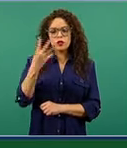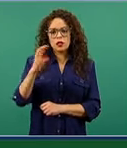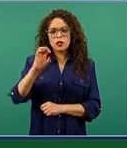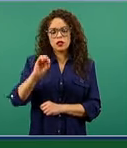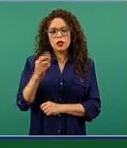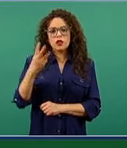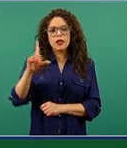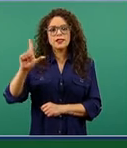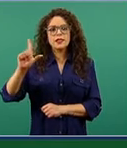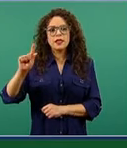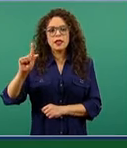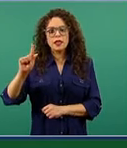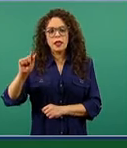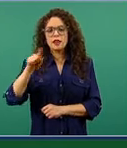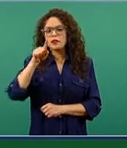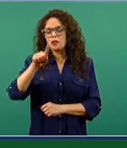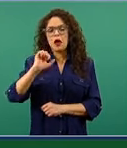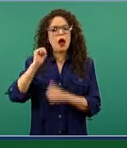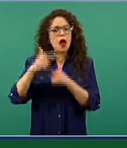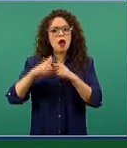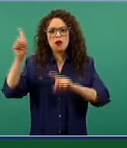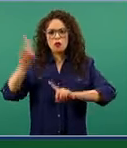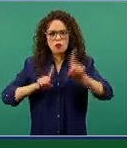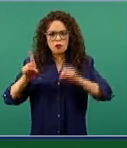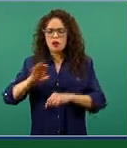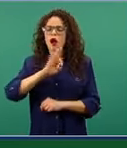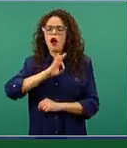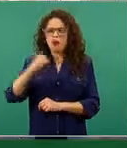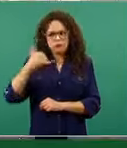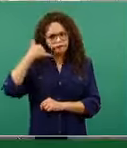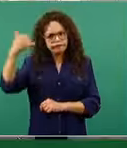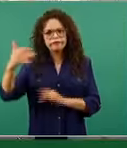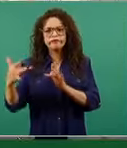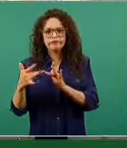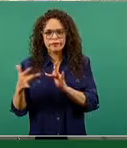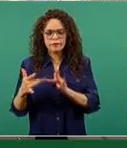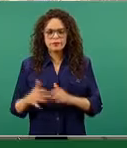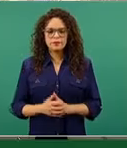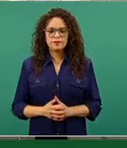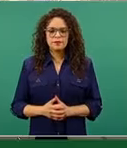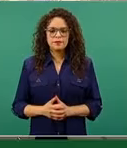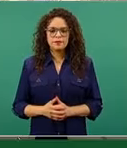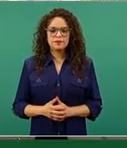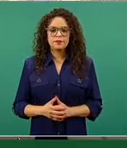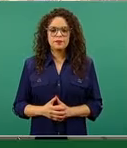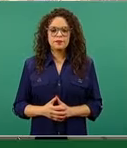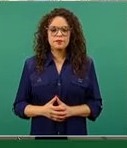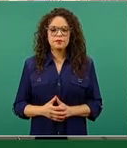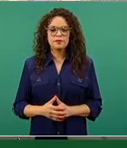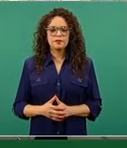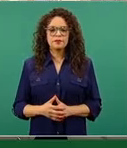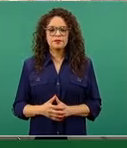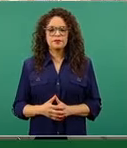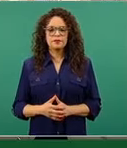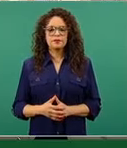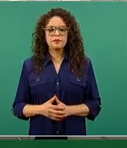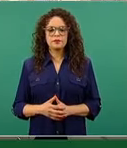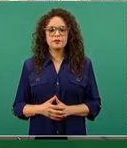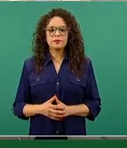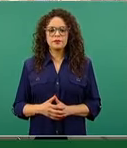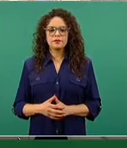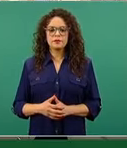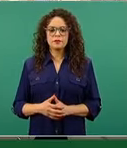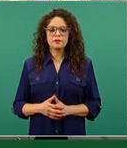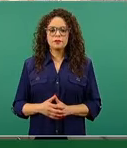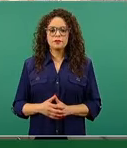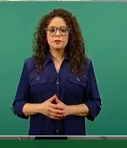55-3684-0370 para que consulte cualquier duda que tenga al respecto. ¿Hay una más? Una más. Ah, por supuesto. No queremos